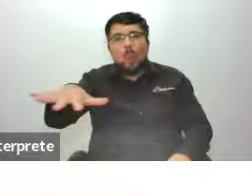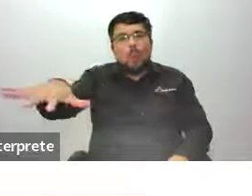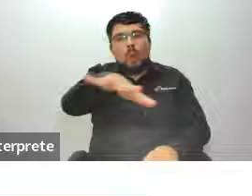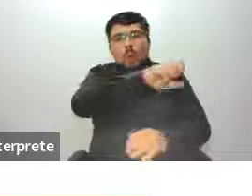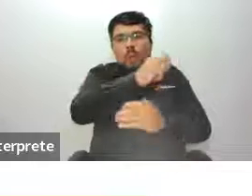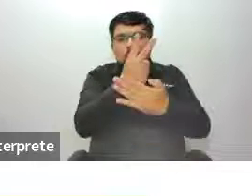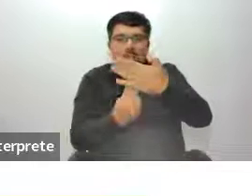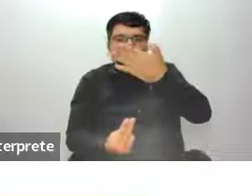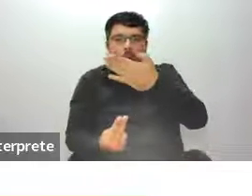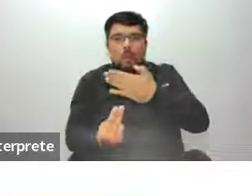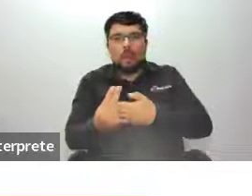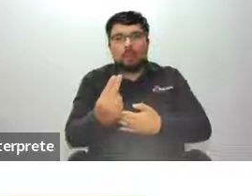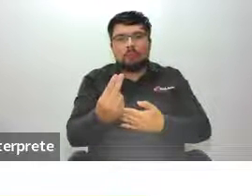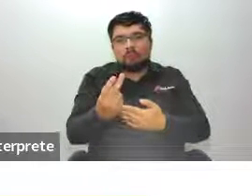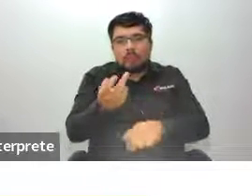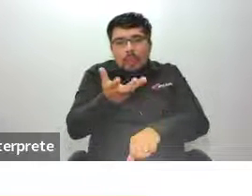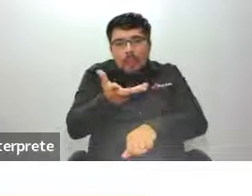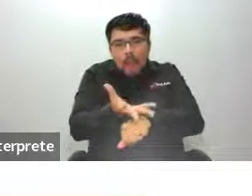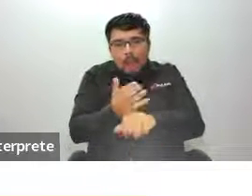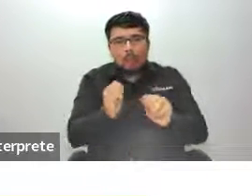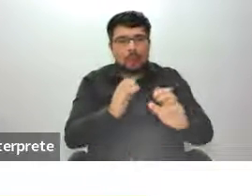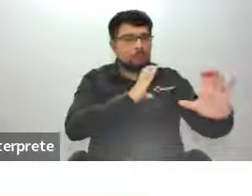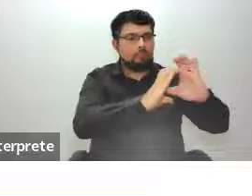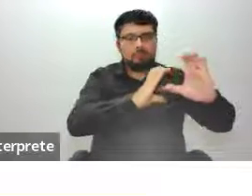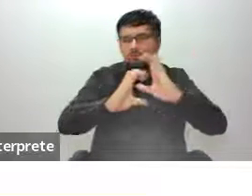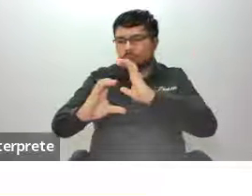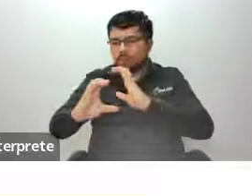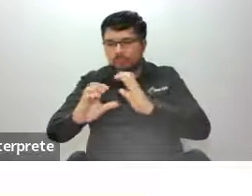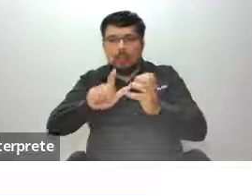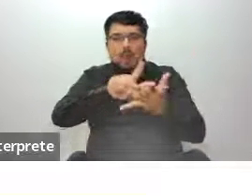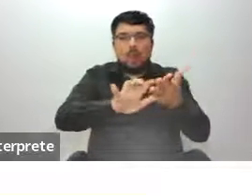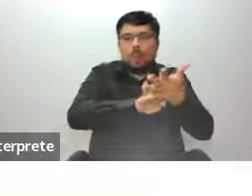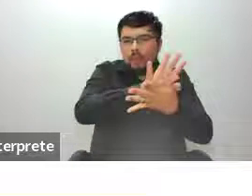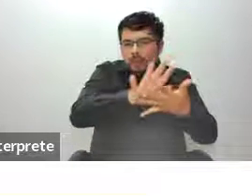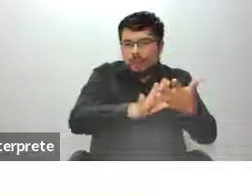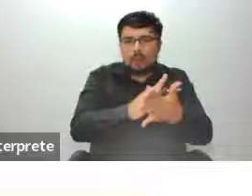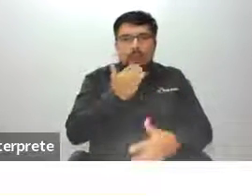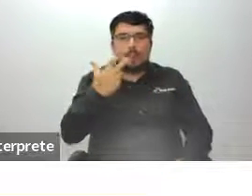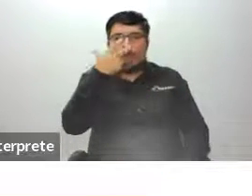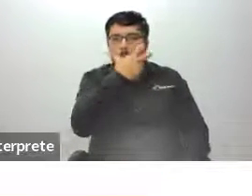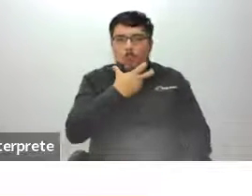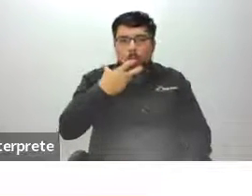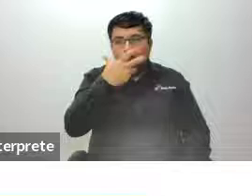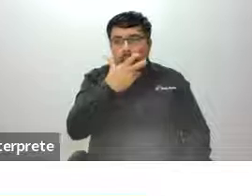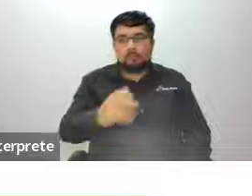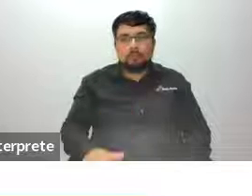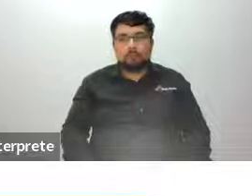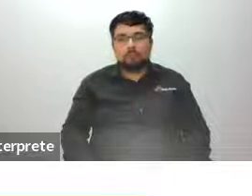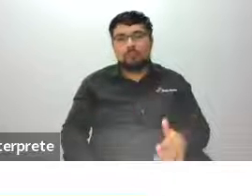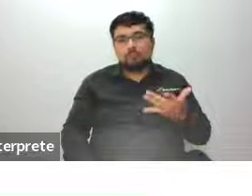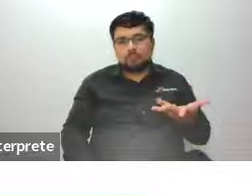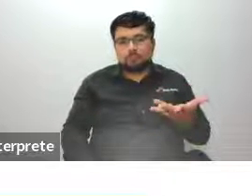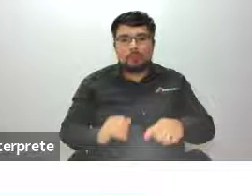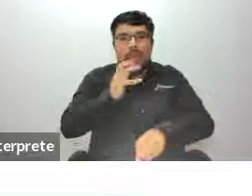de señas, también donde haya exposición a la lengua oral, facilitar que exista una interacción